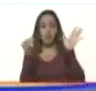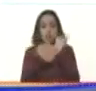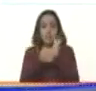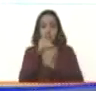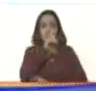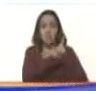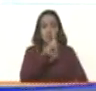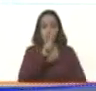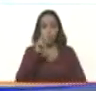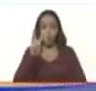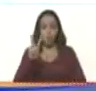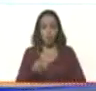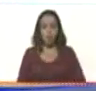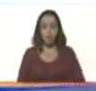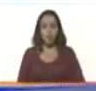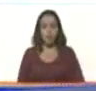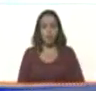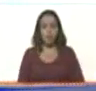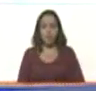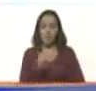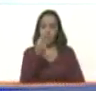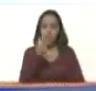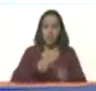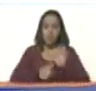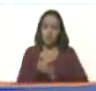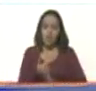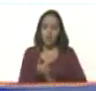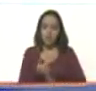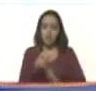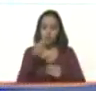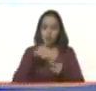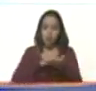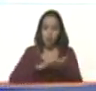689.112, quedando por resolver